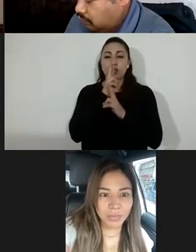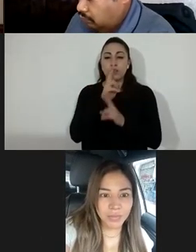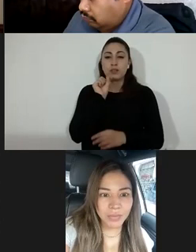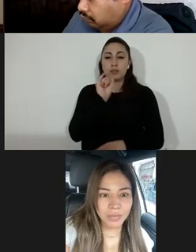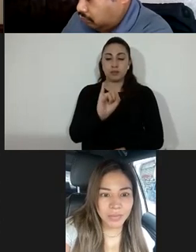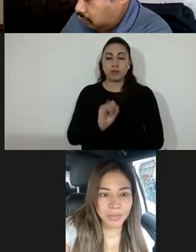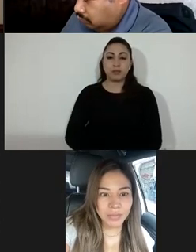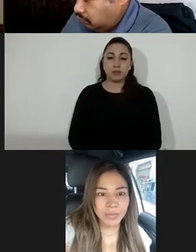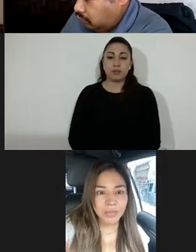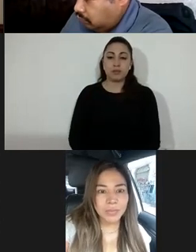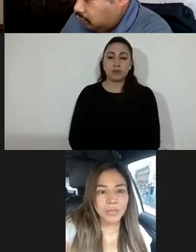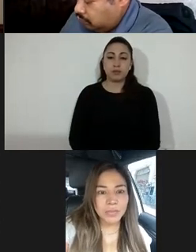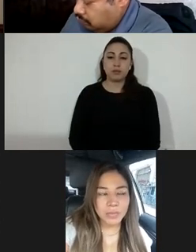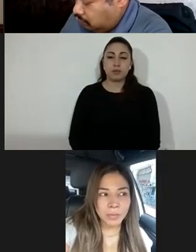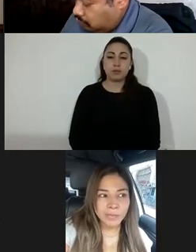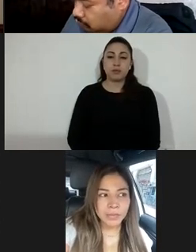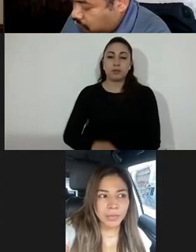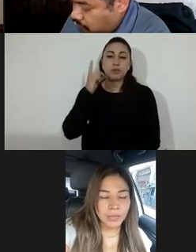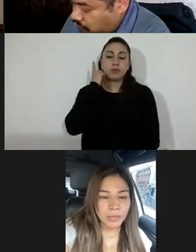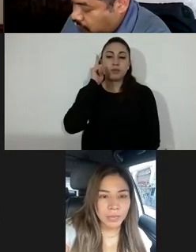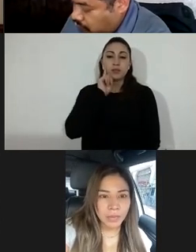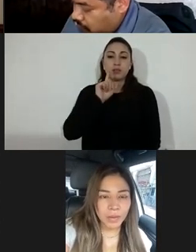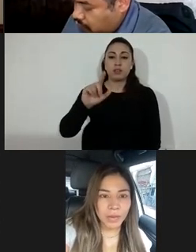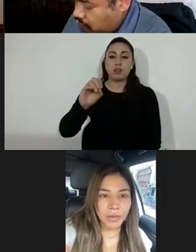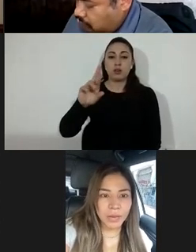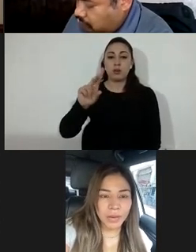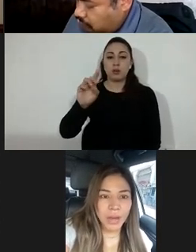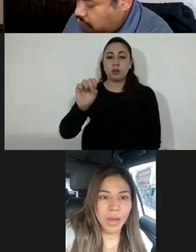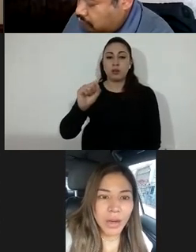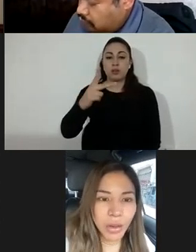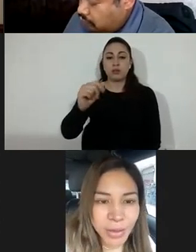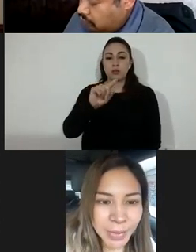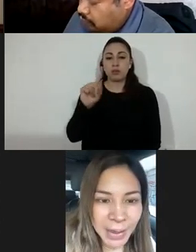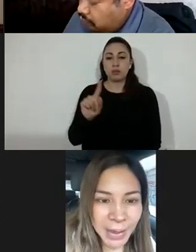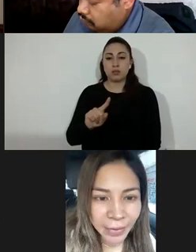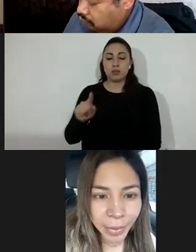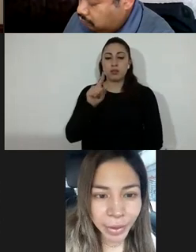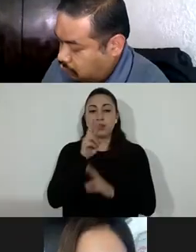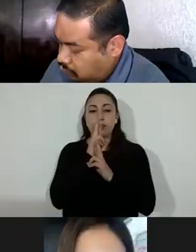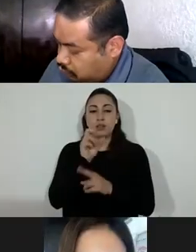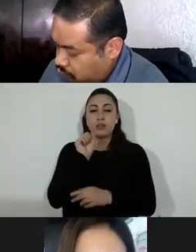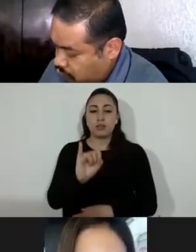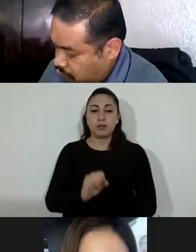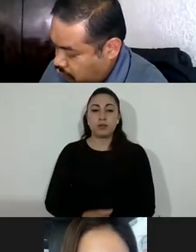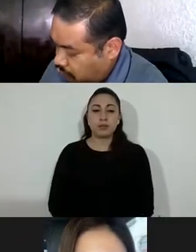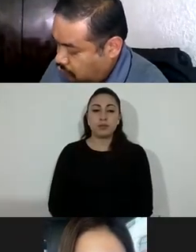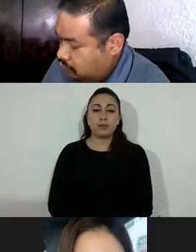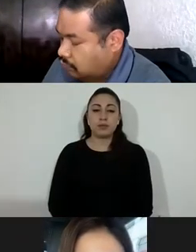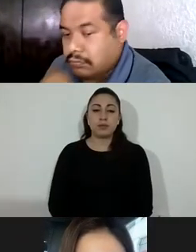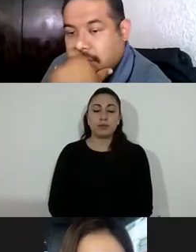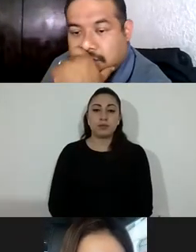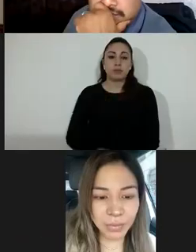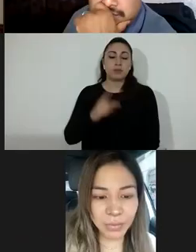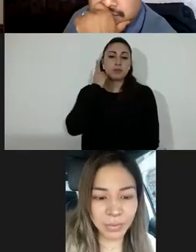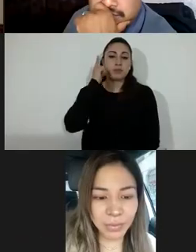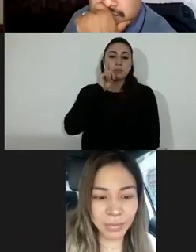a favor. Diputada María de Lourdes Paz Reyes. Lourdes Paz, a favor.